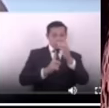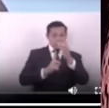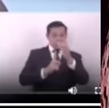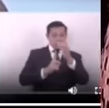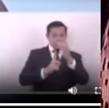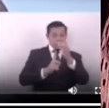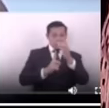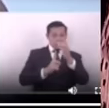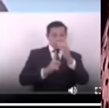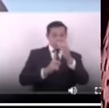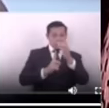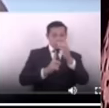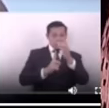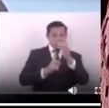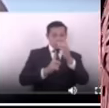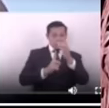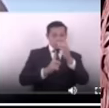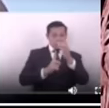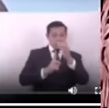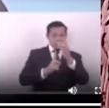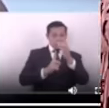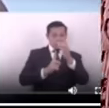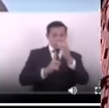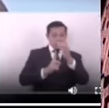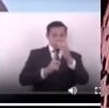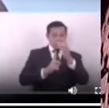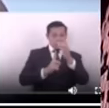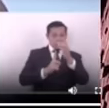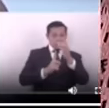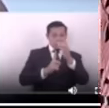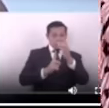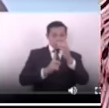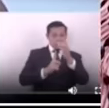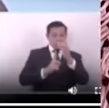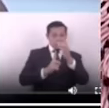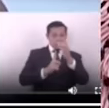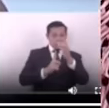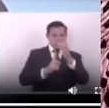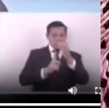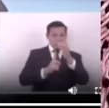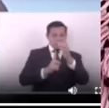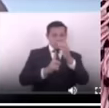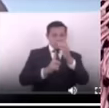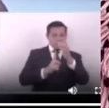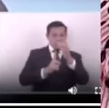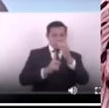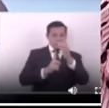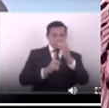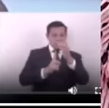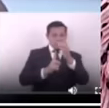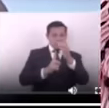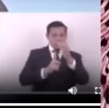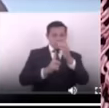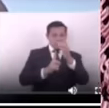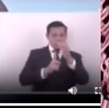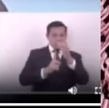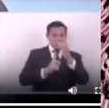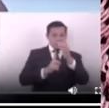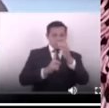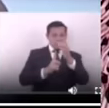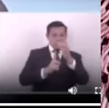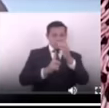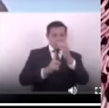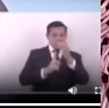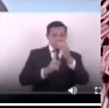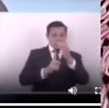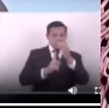cosas. Igual lo mismo decía la diputada Claudia Ortiz, sobre todo porque hace 4 meses, decía la